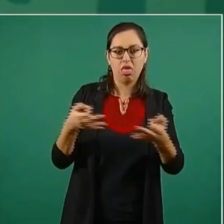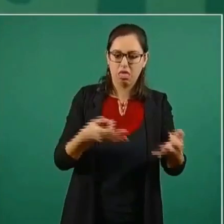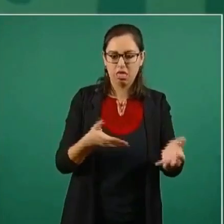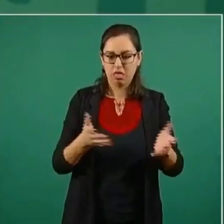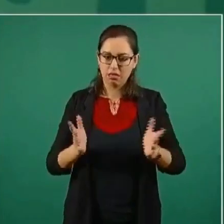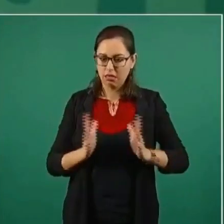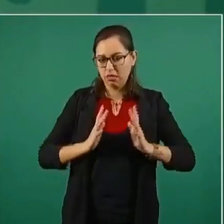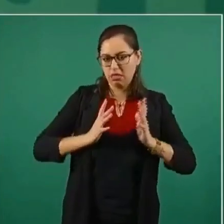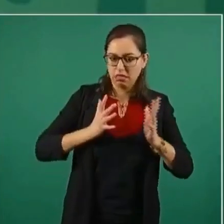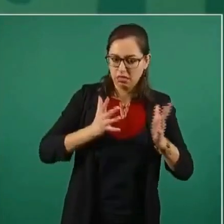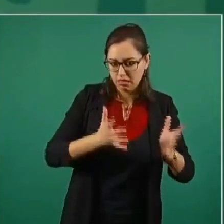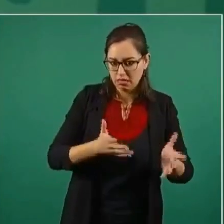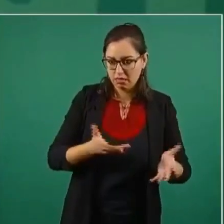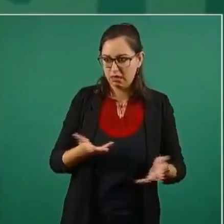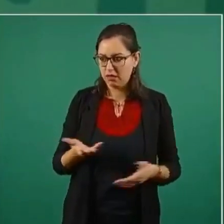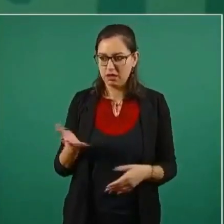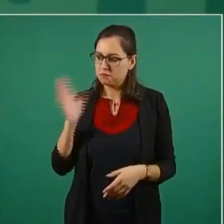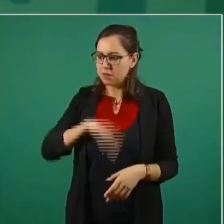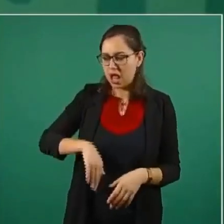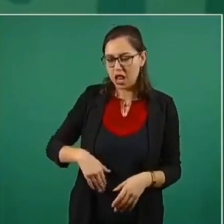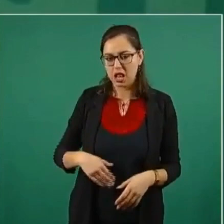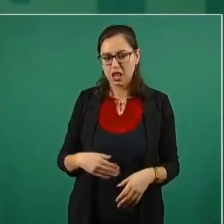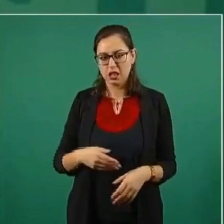o no te dejes llevar por eso,